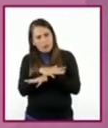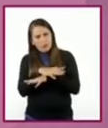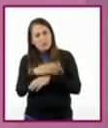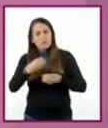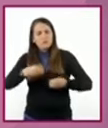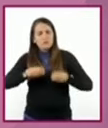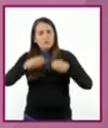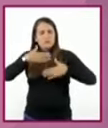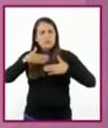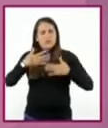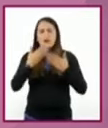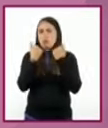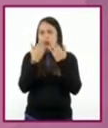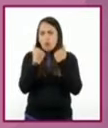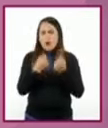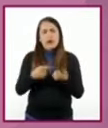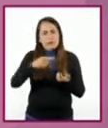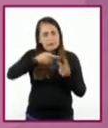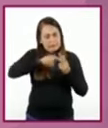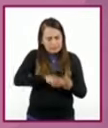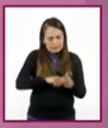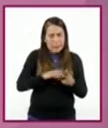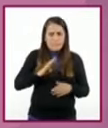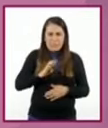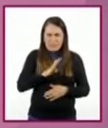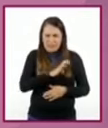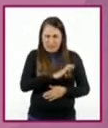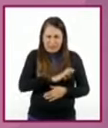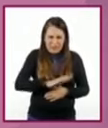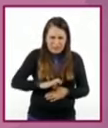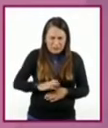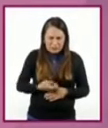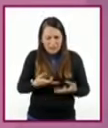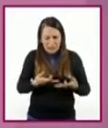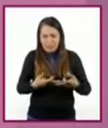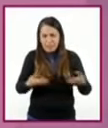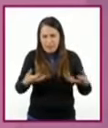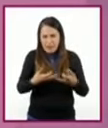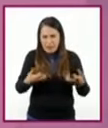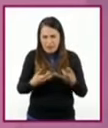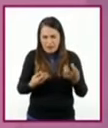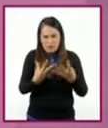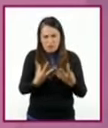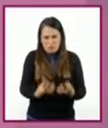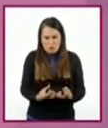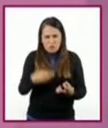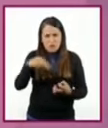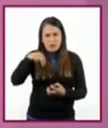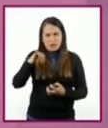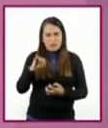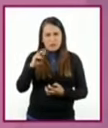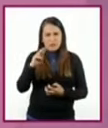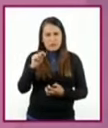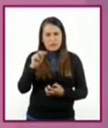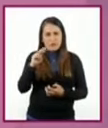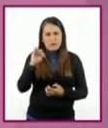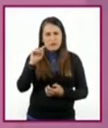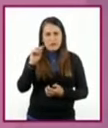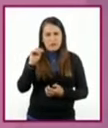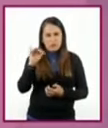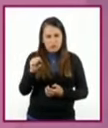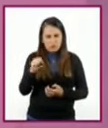que algunas bacterias quimioautótrofas son capaces de incorporar al suelo nitritos a partir de amonio obtenido de la